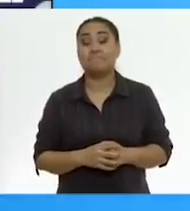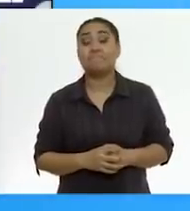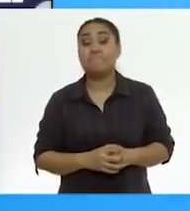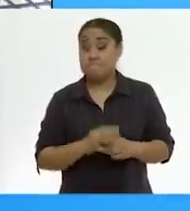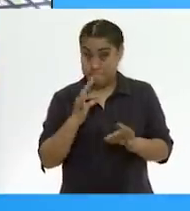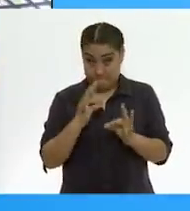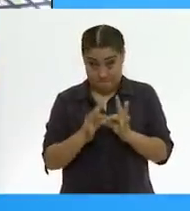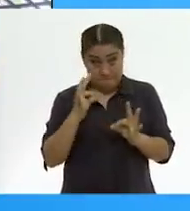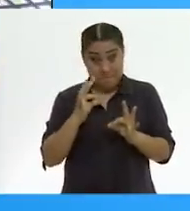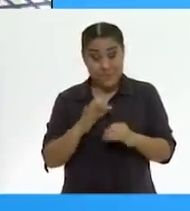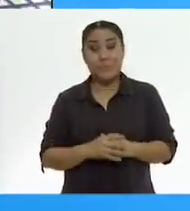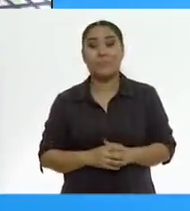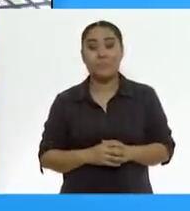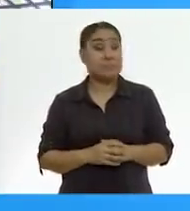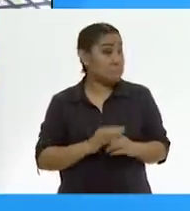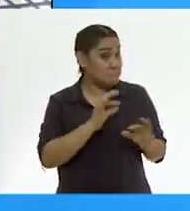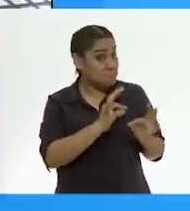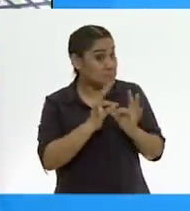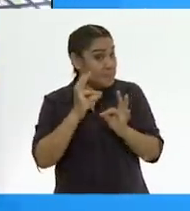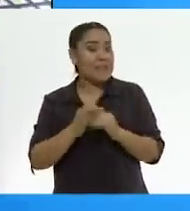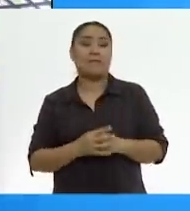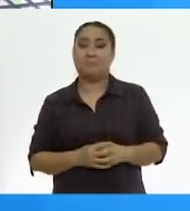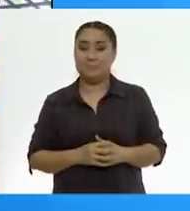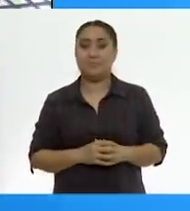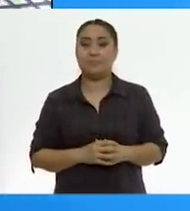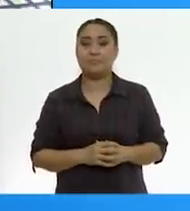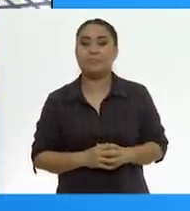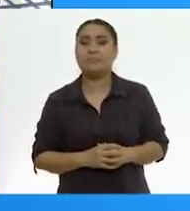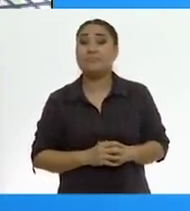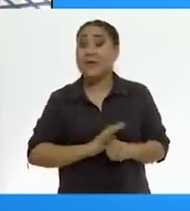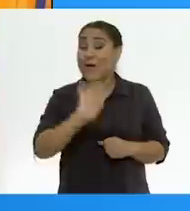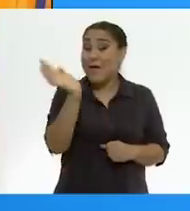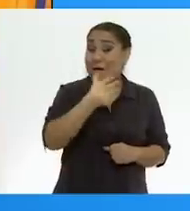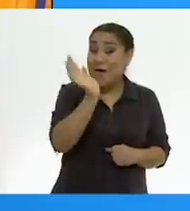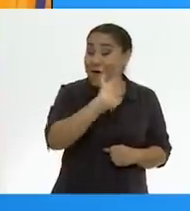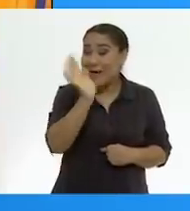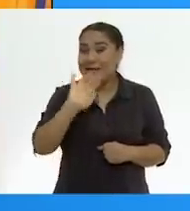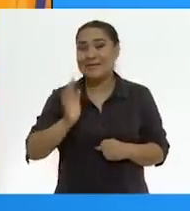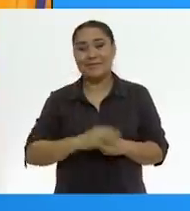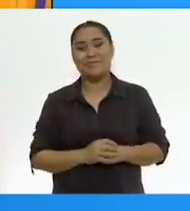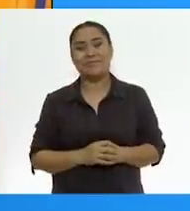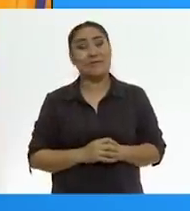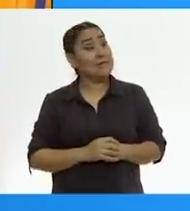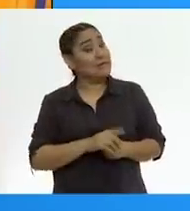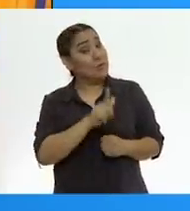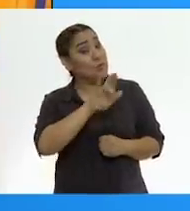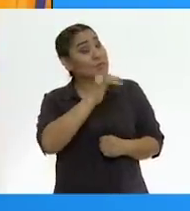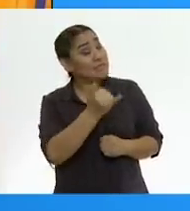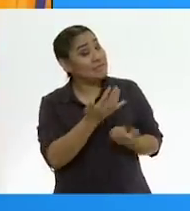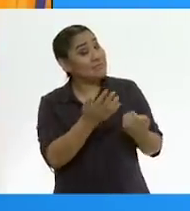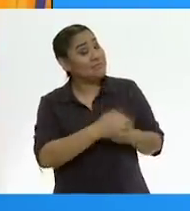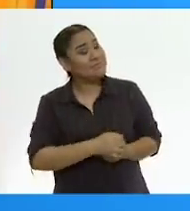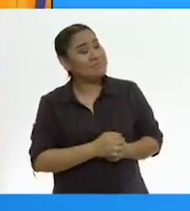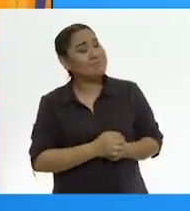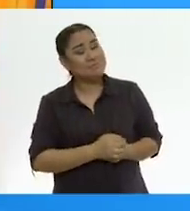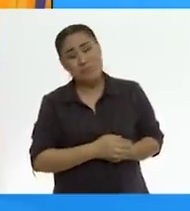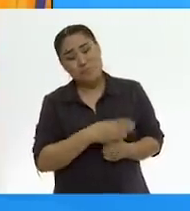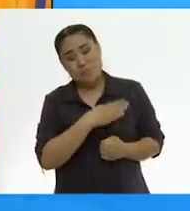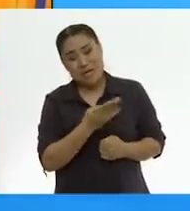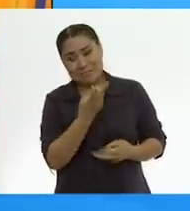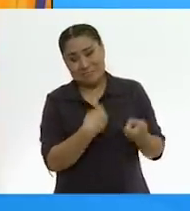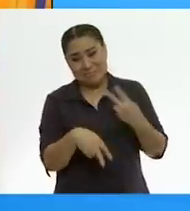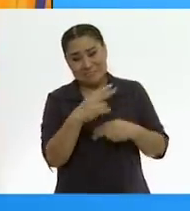¿Listo, muchacho? ¡Listo! ¡Hola, muchachos! ¡Lucy! ¡Qué bueno que